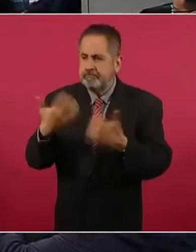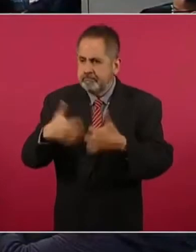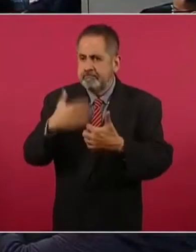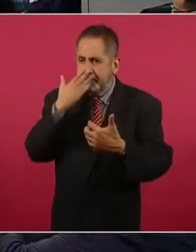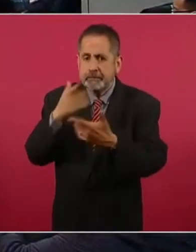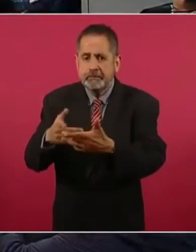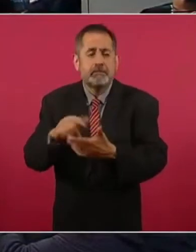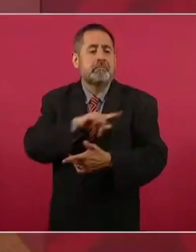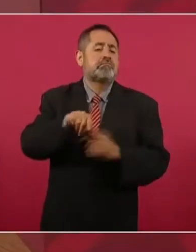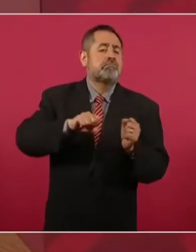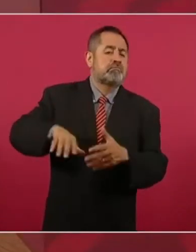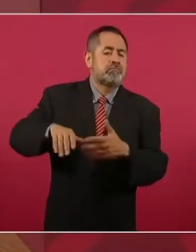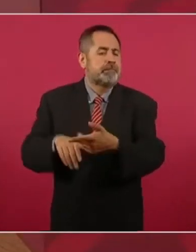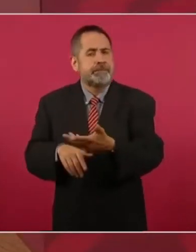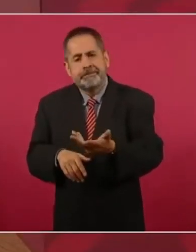de